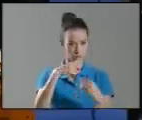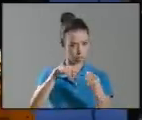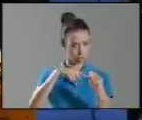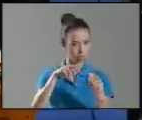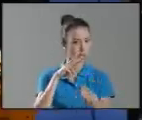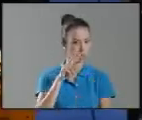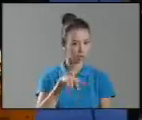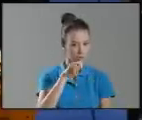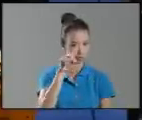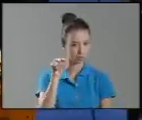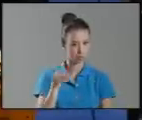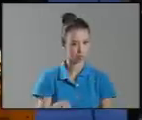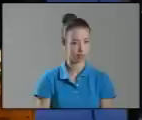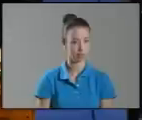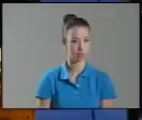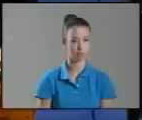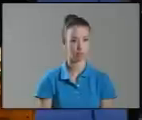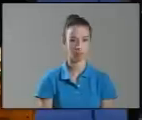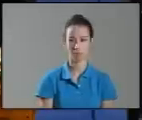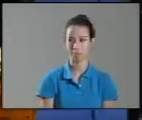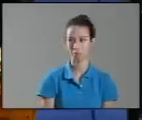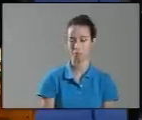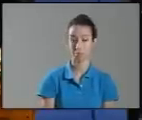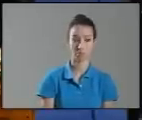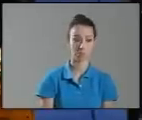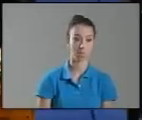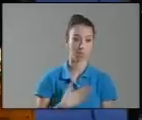tenés problemas, ¿verdad?